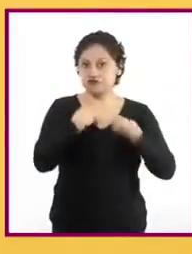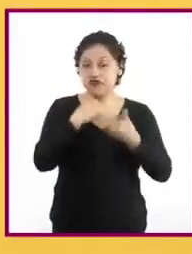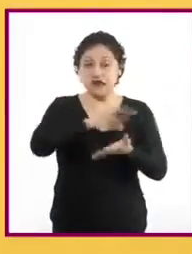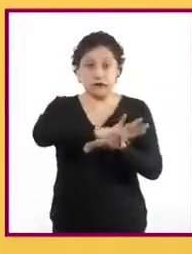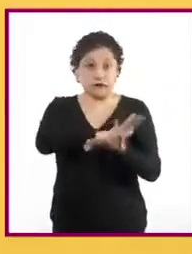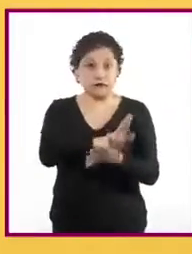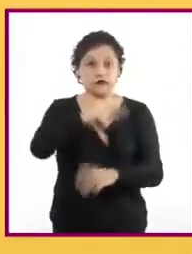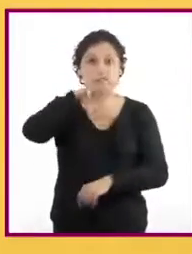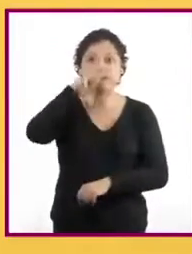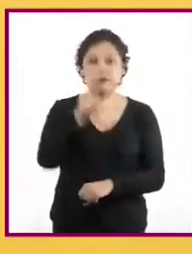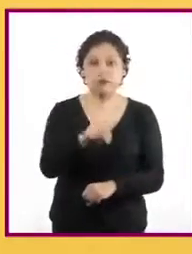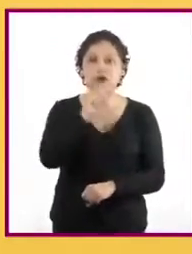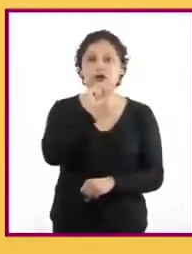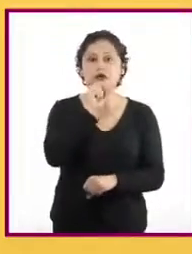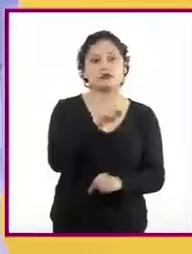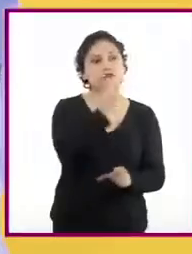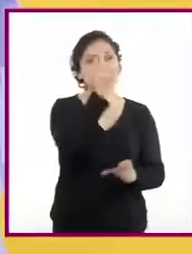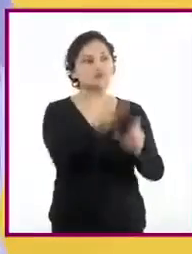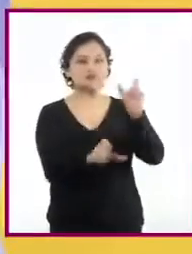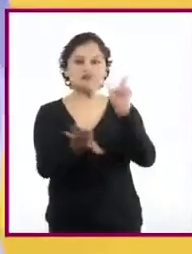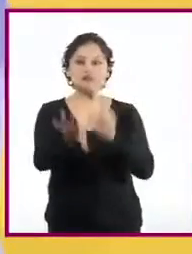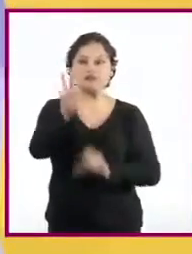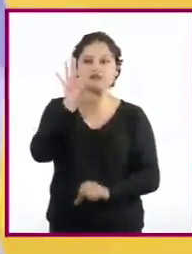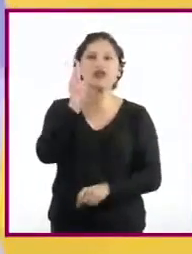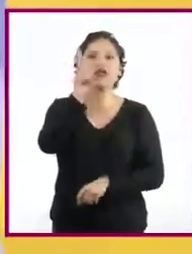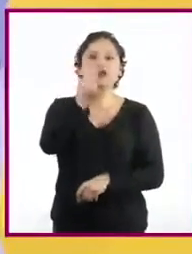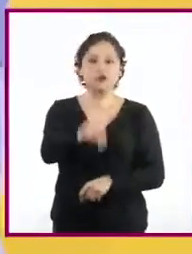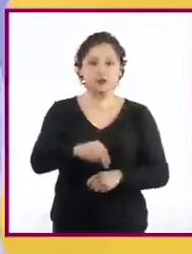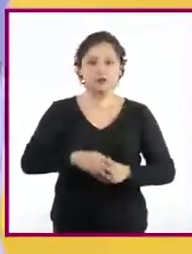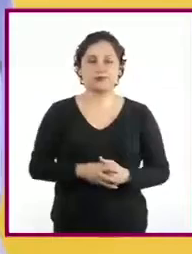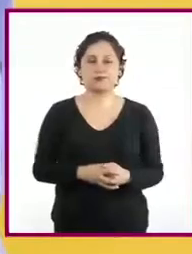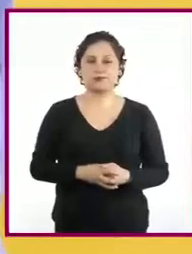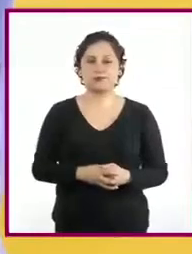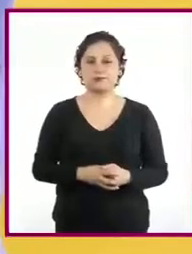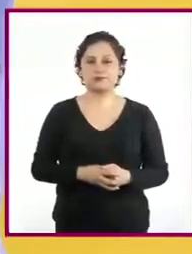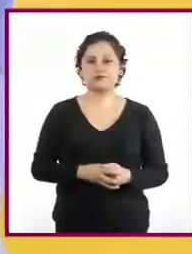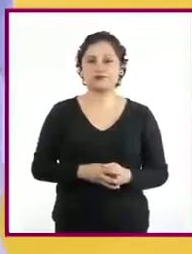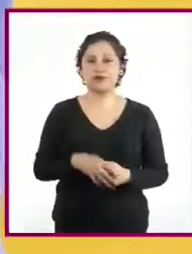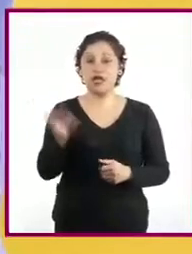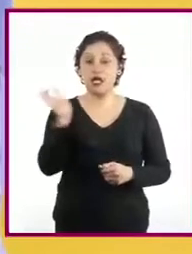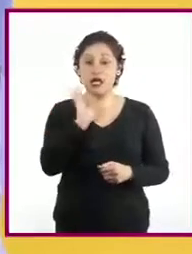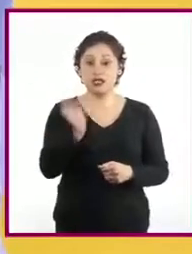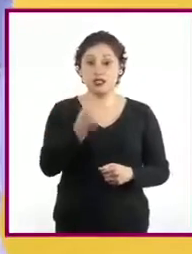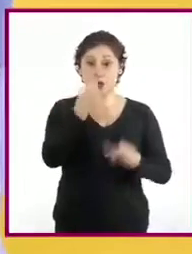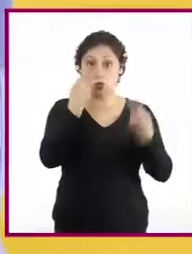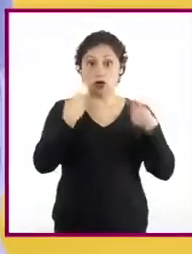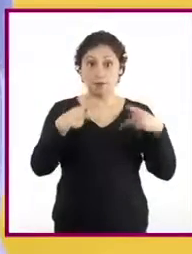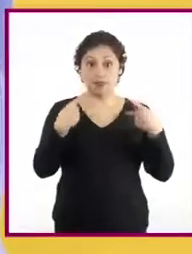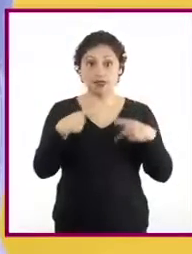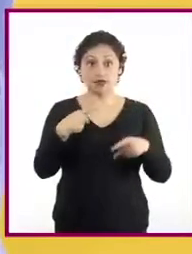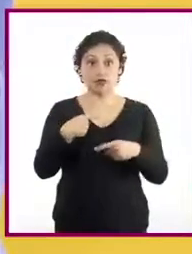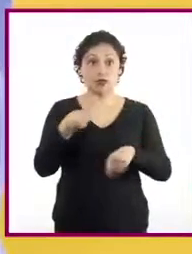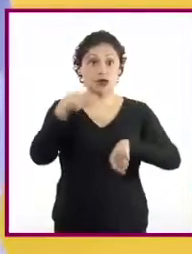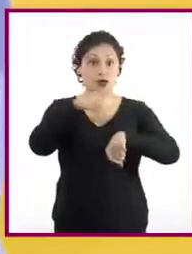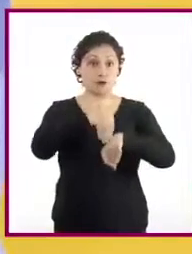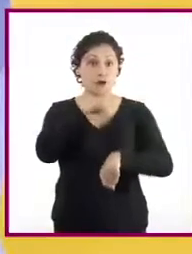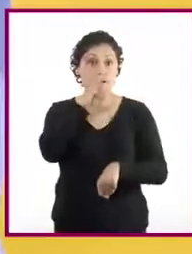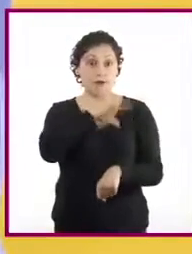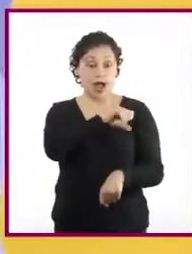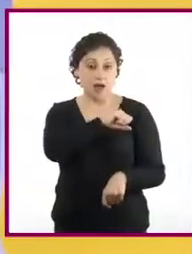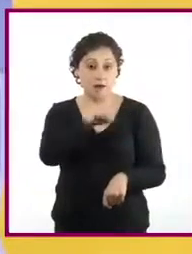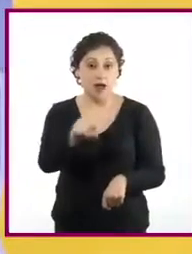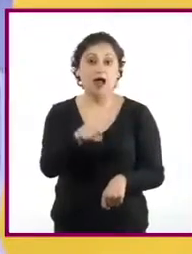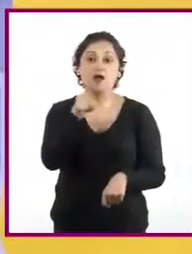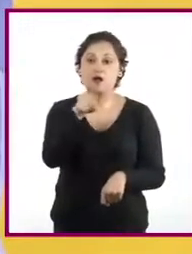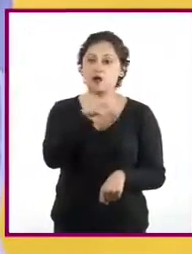discriminación y de forma imparcial. Incluso cuando una persona comete un crimen, se deben respetar sus